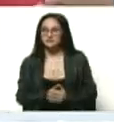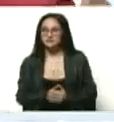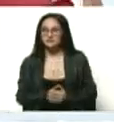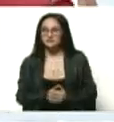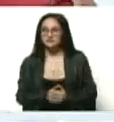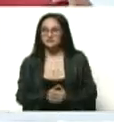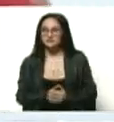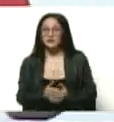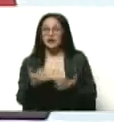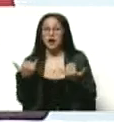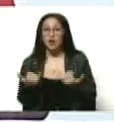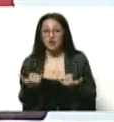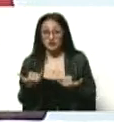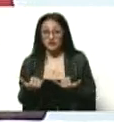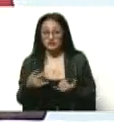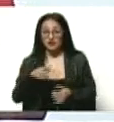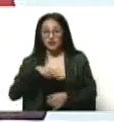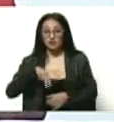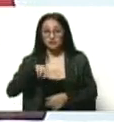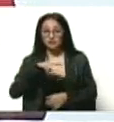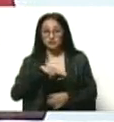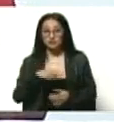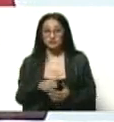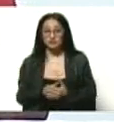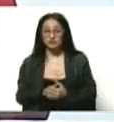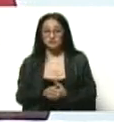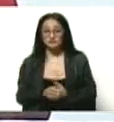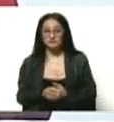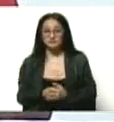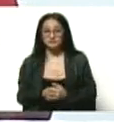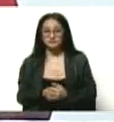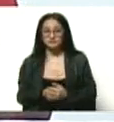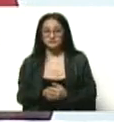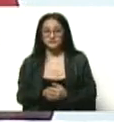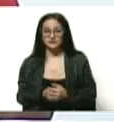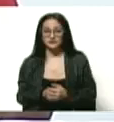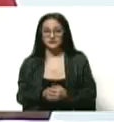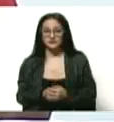Ahorita vamos a pasar nosotros los modelos